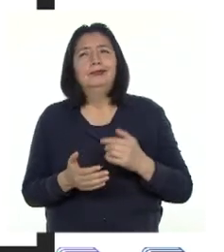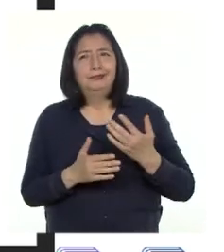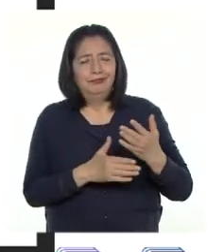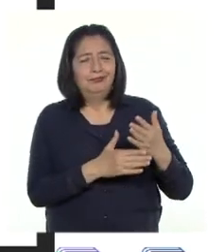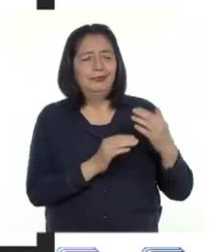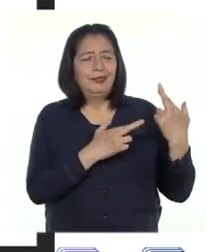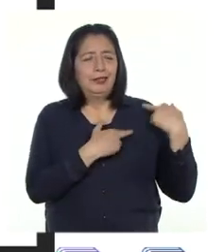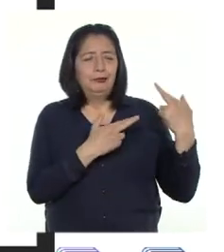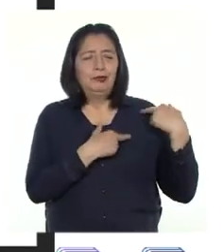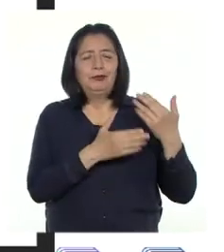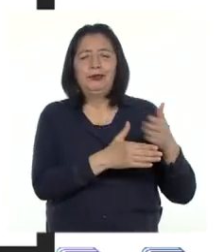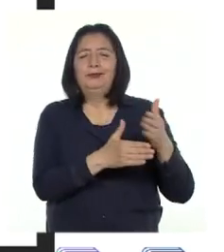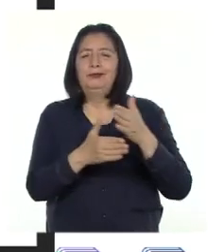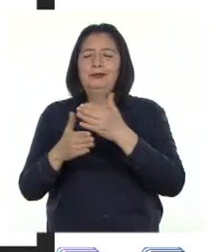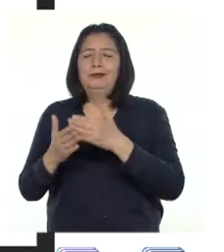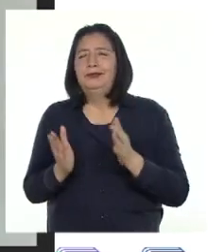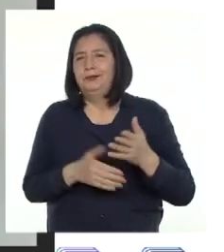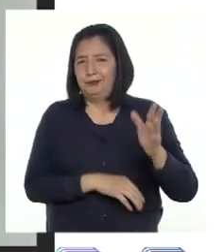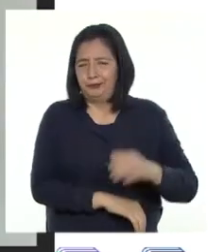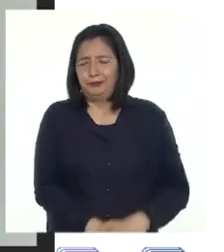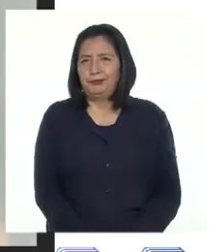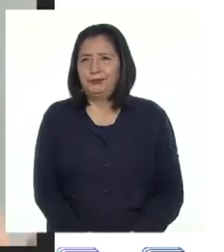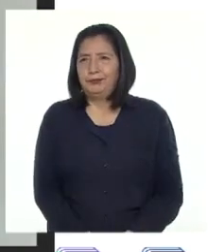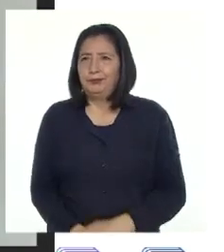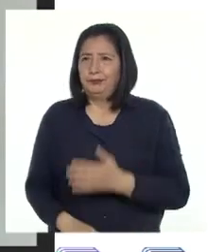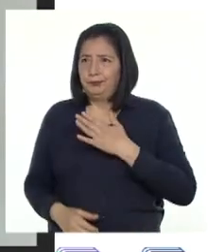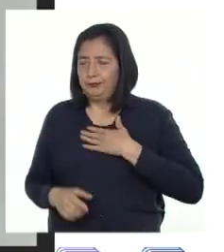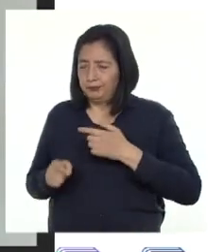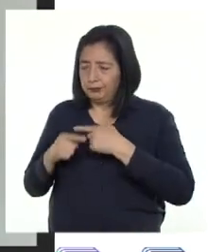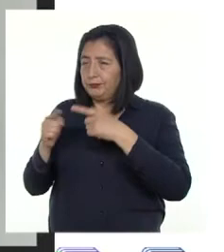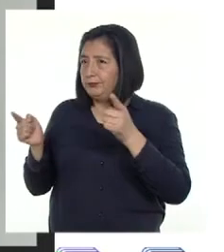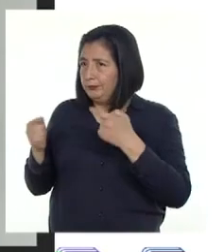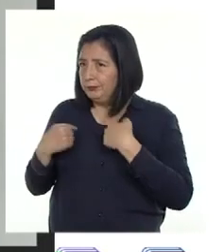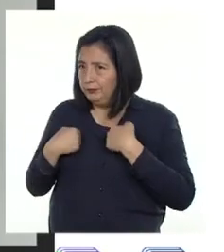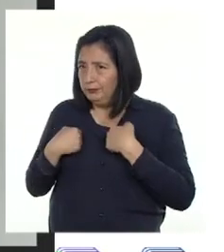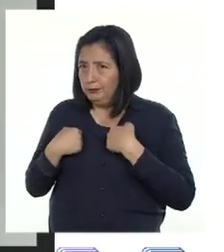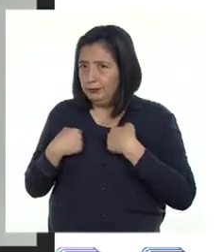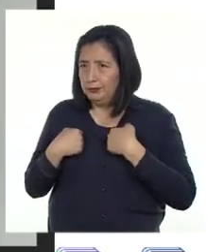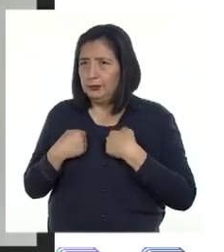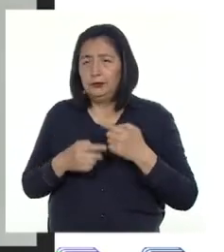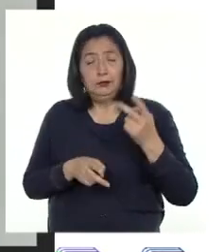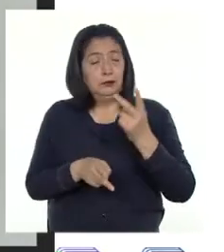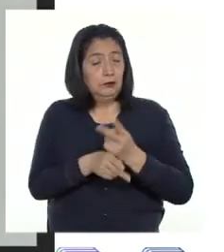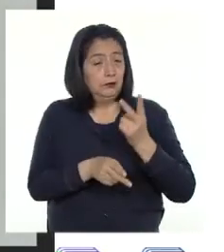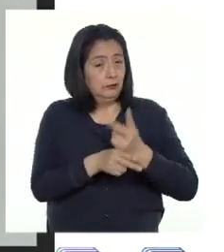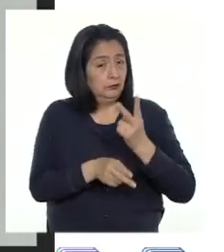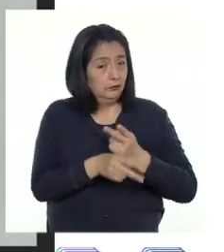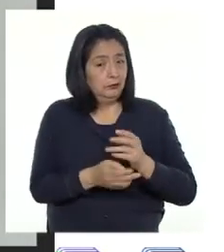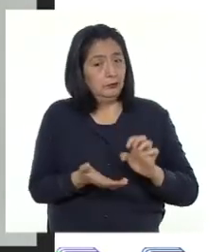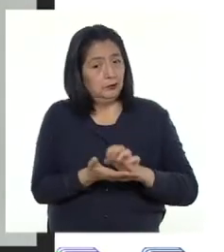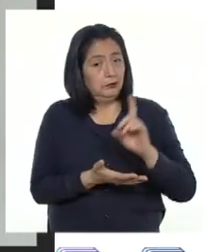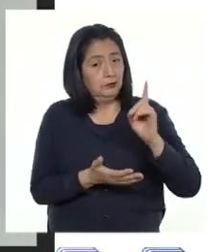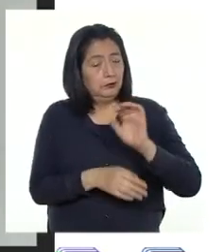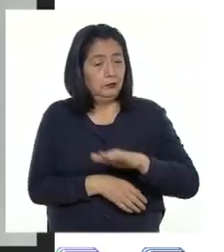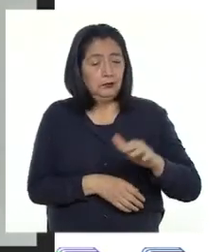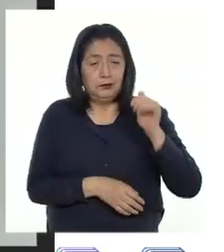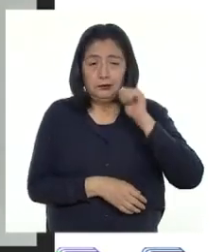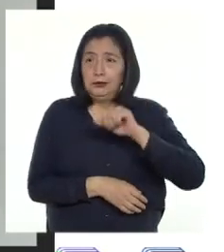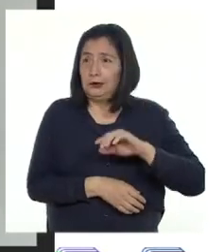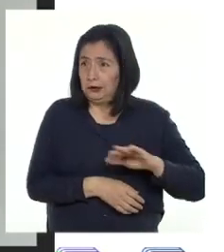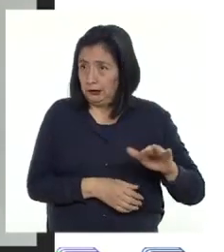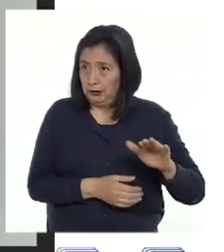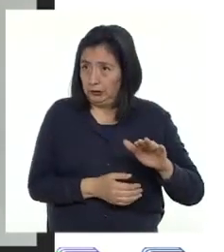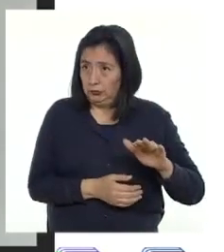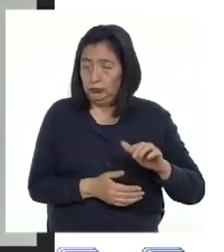nos repartimos las responsabilidades. Mi mensaje será, el cuidado y la educación de las niñas y los